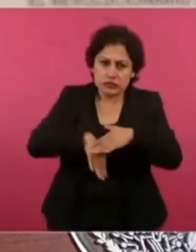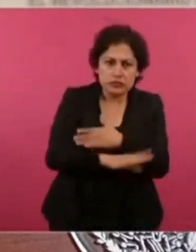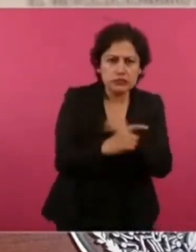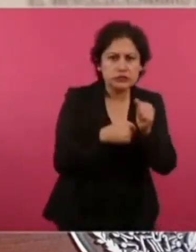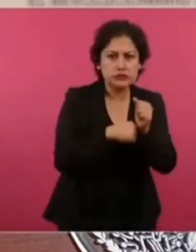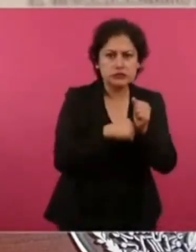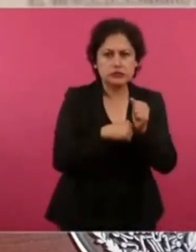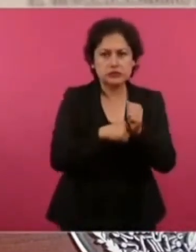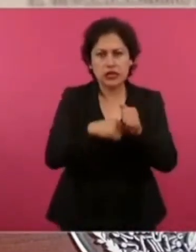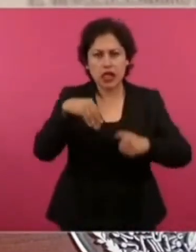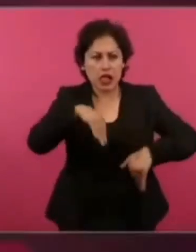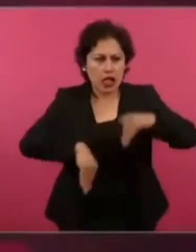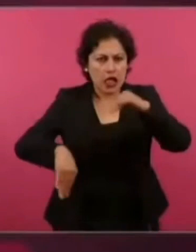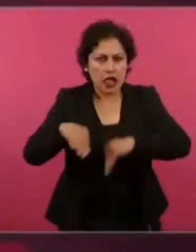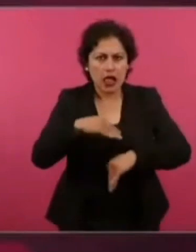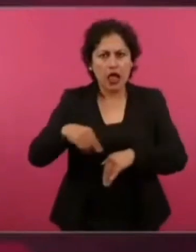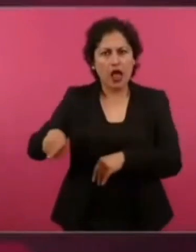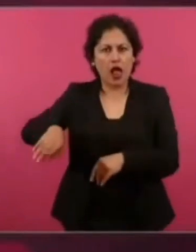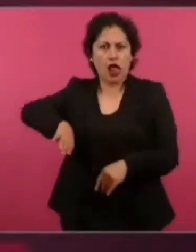Una actitud